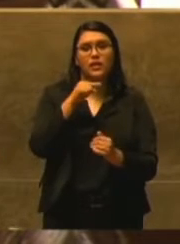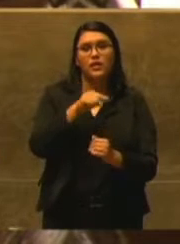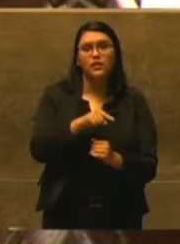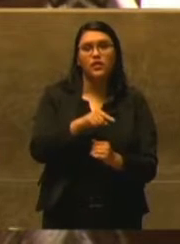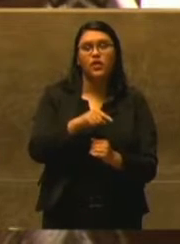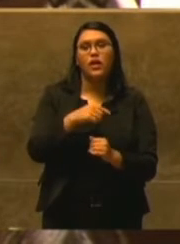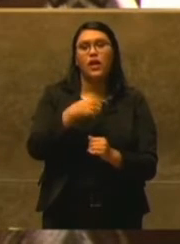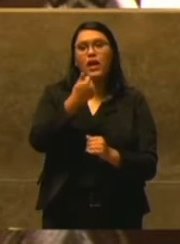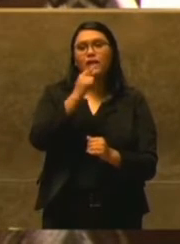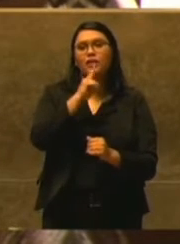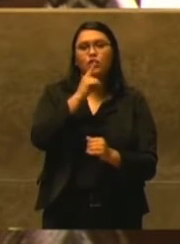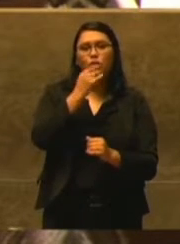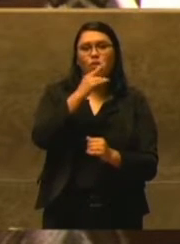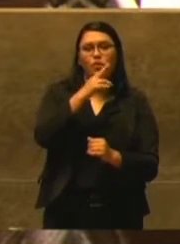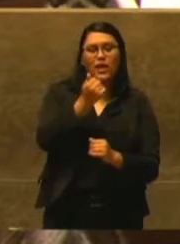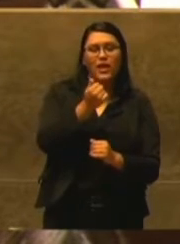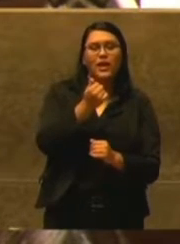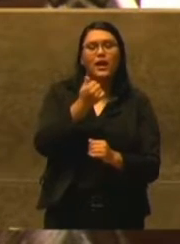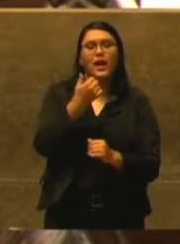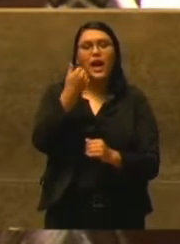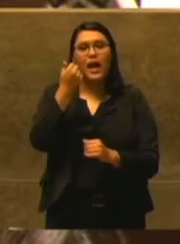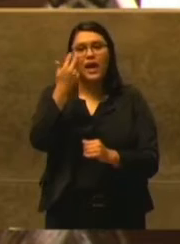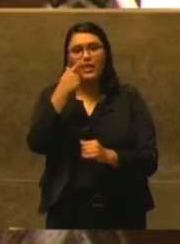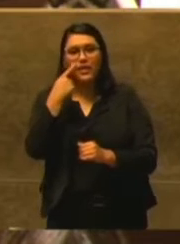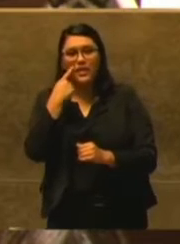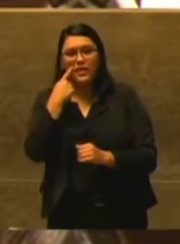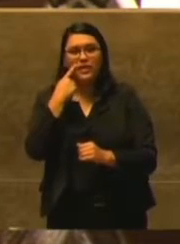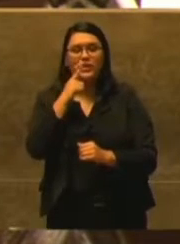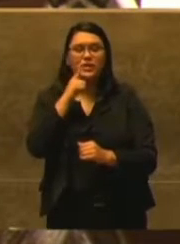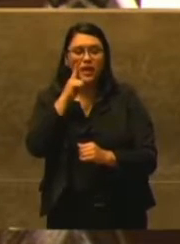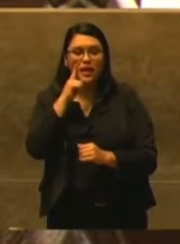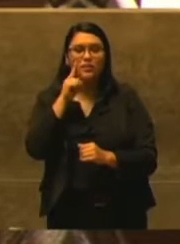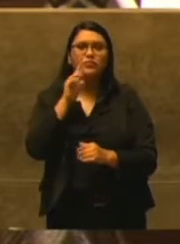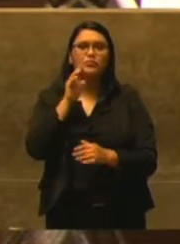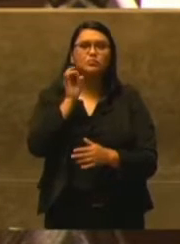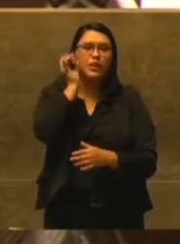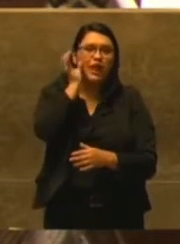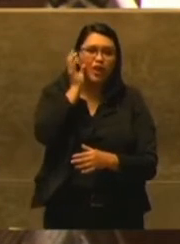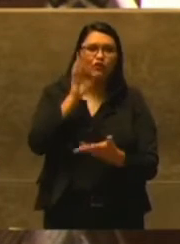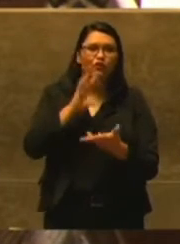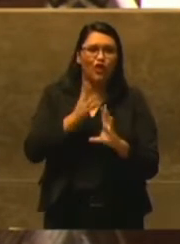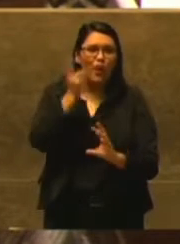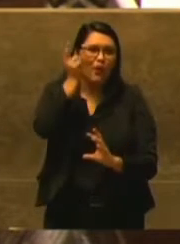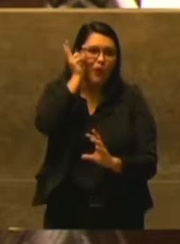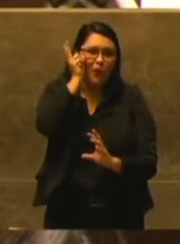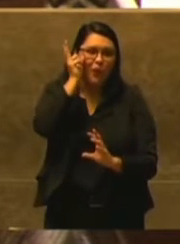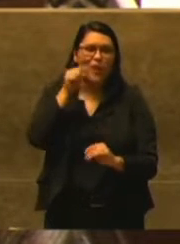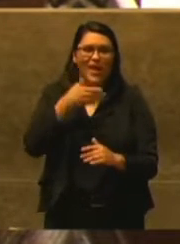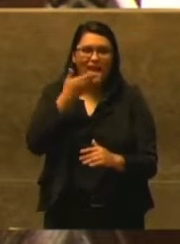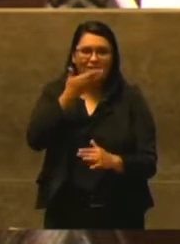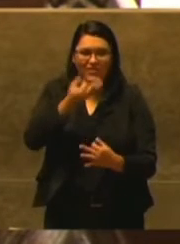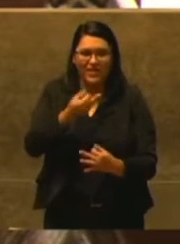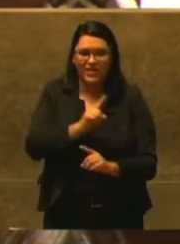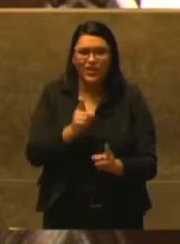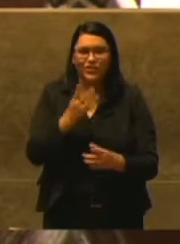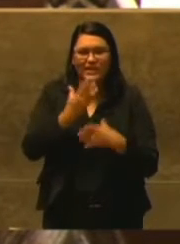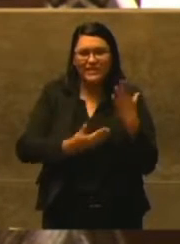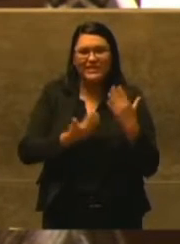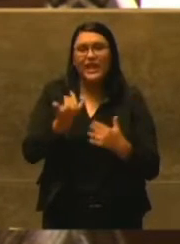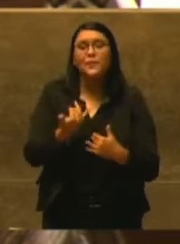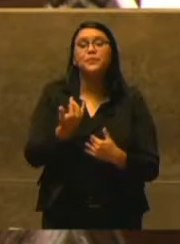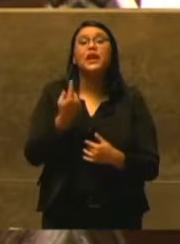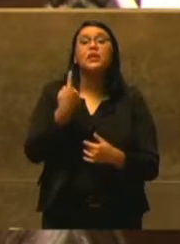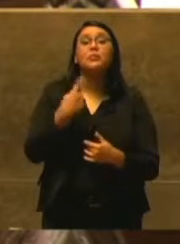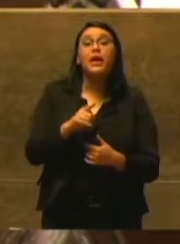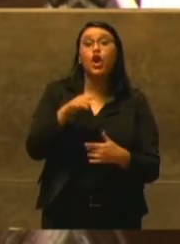Pido disculpas por ahí en la pronunciación, no hablo el guaraní, o Nido de Letras, y que ha sido realizado por niños y